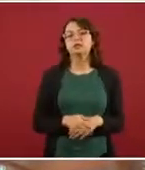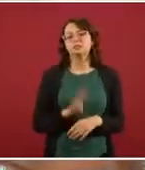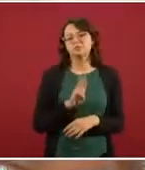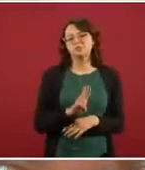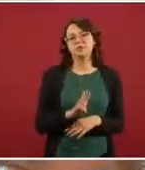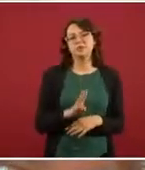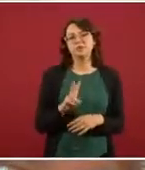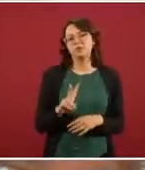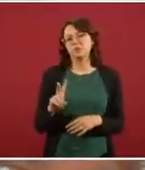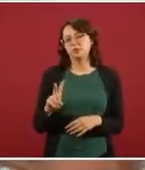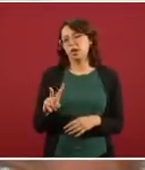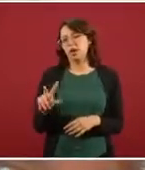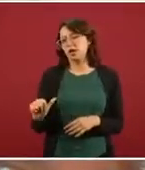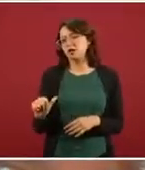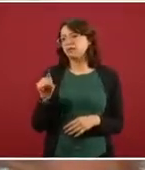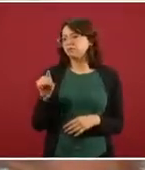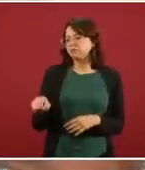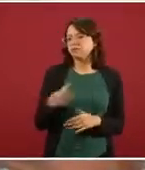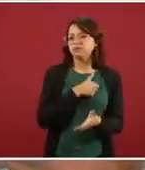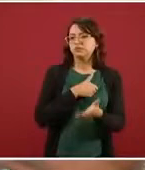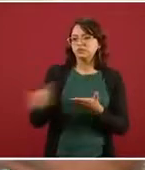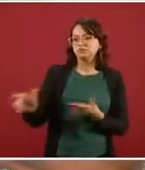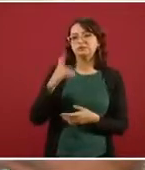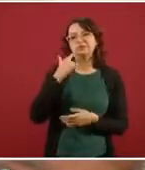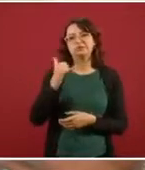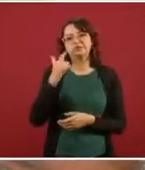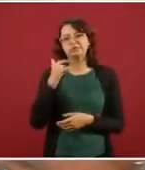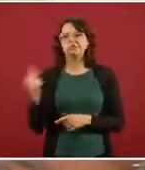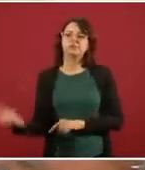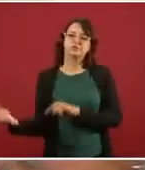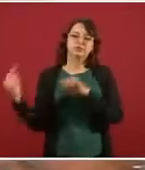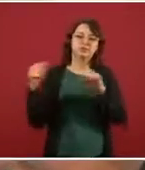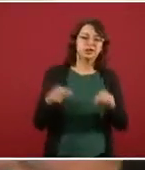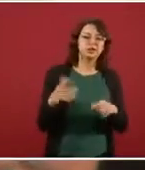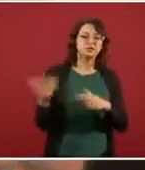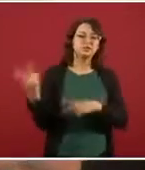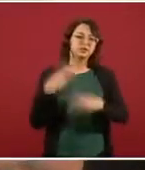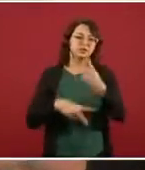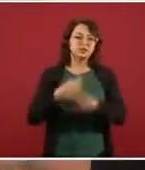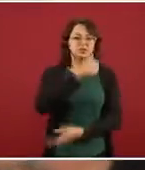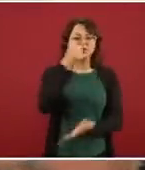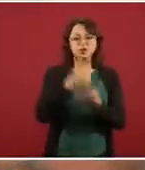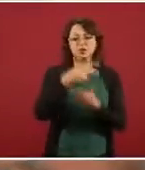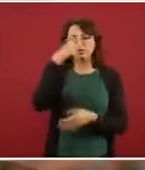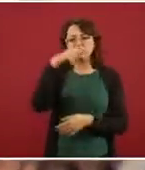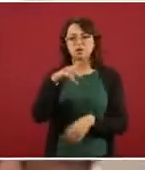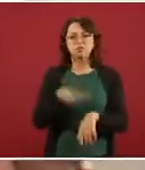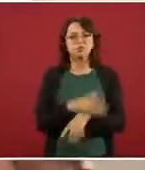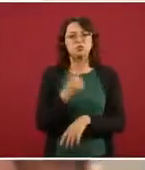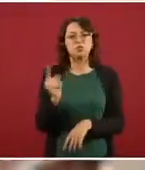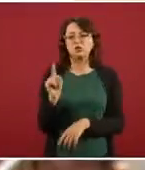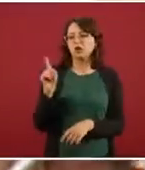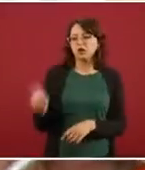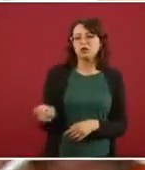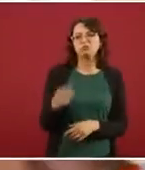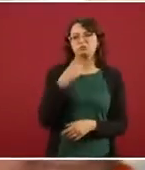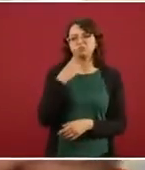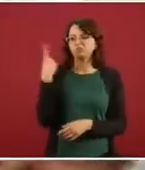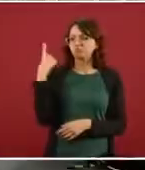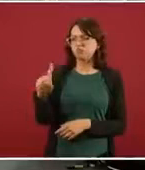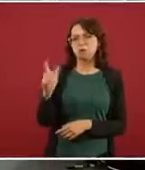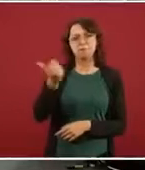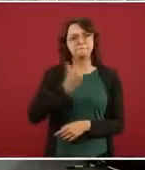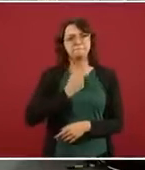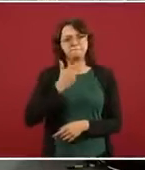un reportaje y bueno, pues él lo despidieron porque pues denunció que no le pagaban sus horas extras, que no